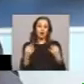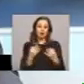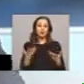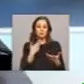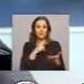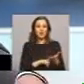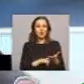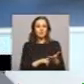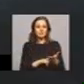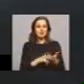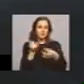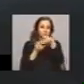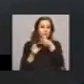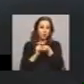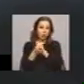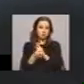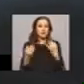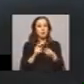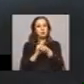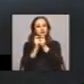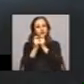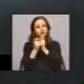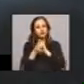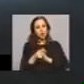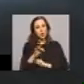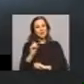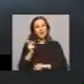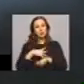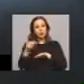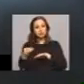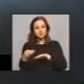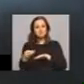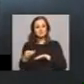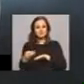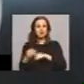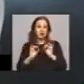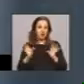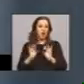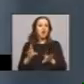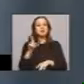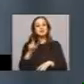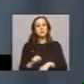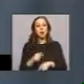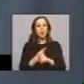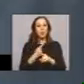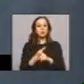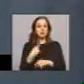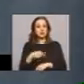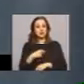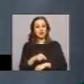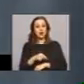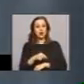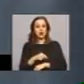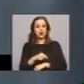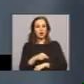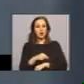el hombre fuerte del régimen. De la transición. Sí, bueno, pero la transición se produjo, pero 40 años después. Hay una cosa que tiene el poder que es muy